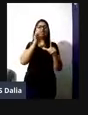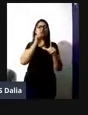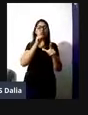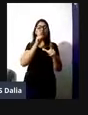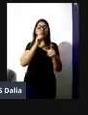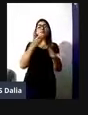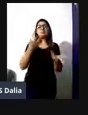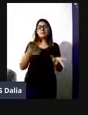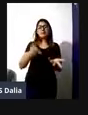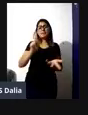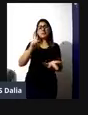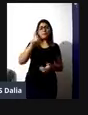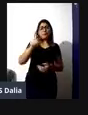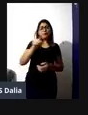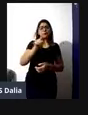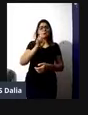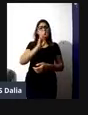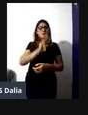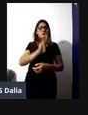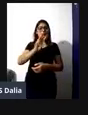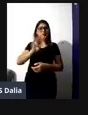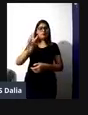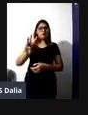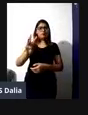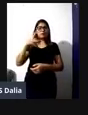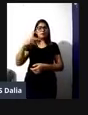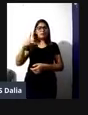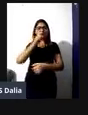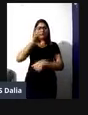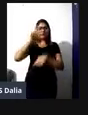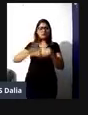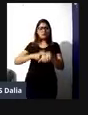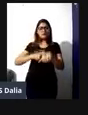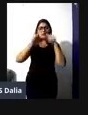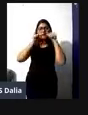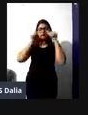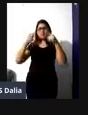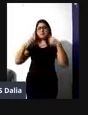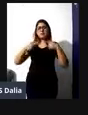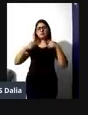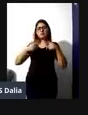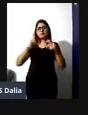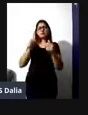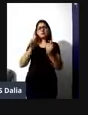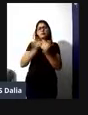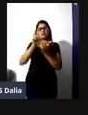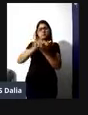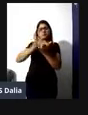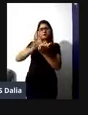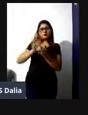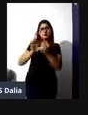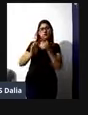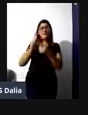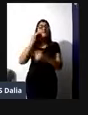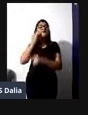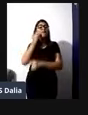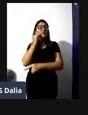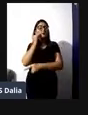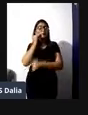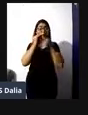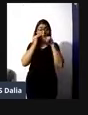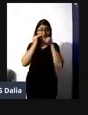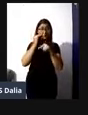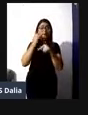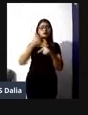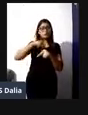la página de la Secretaría de Atención a Personas con Discapacidad, en la página de Facebook, ahí